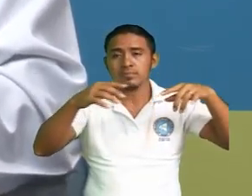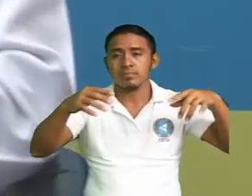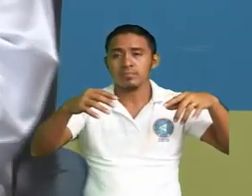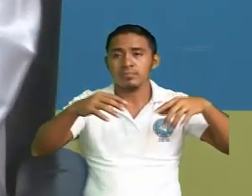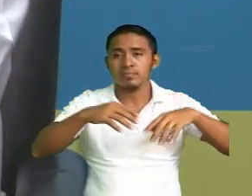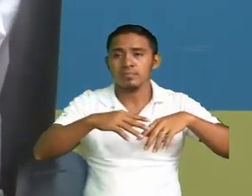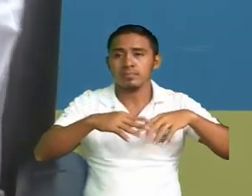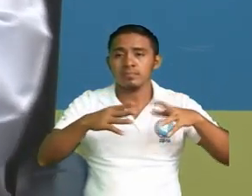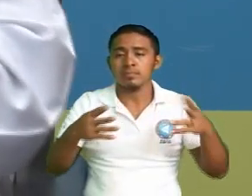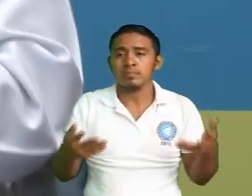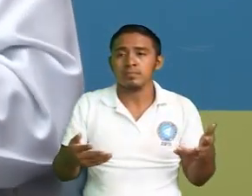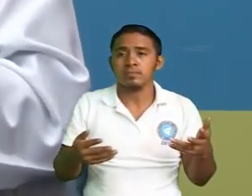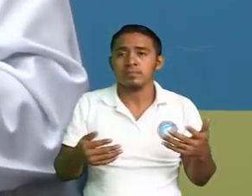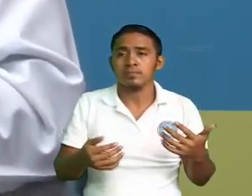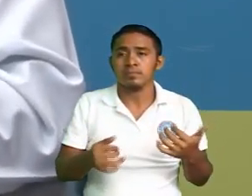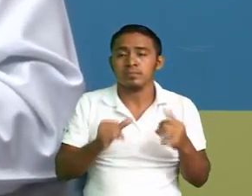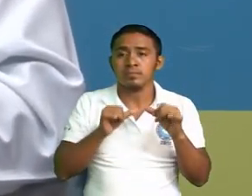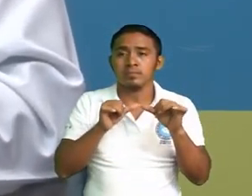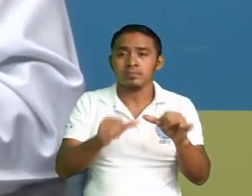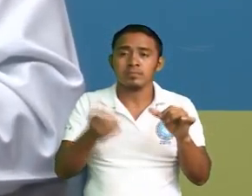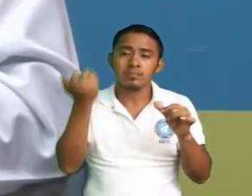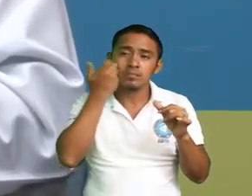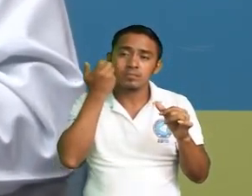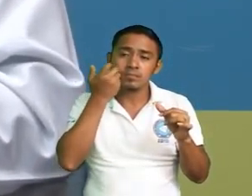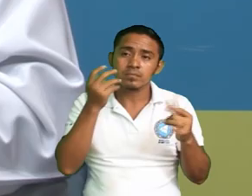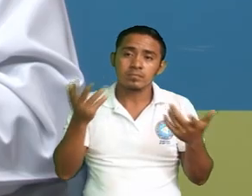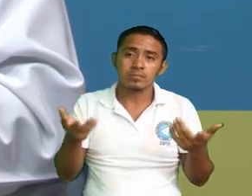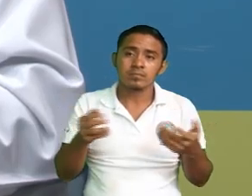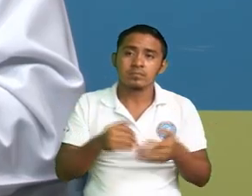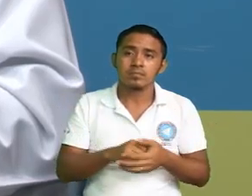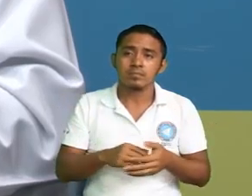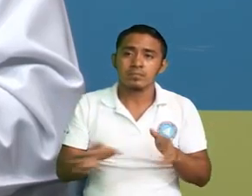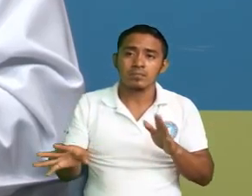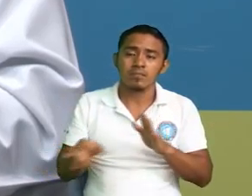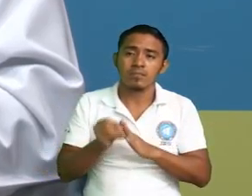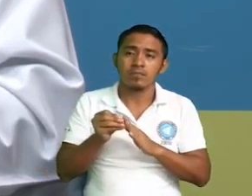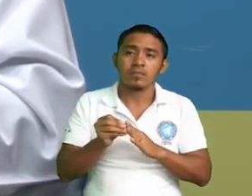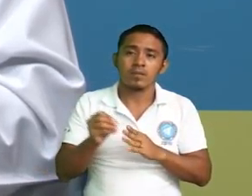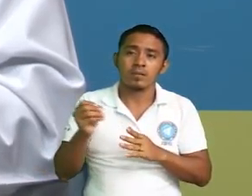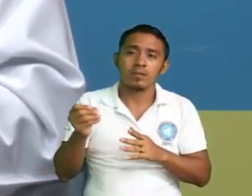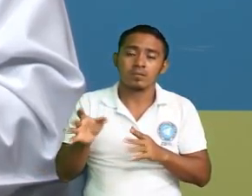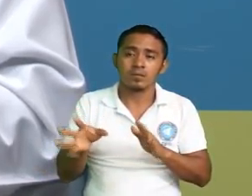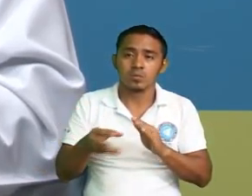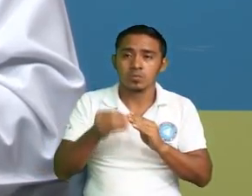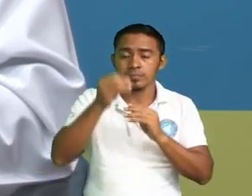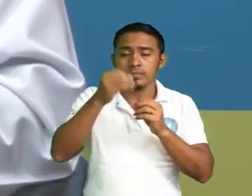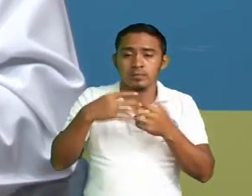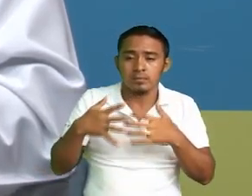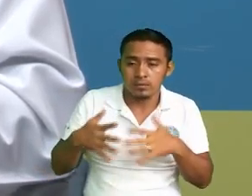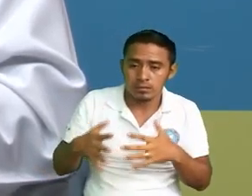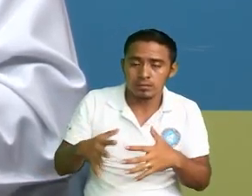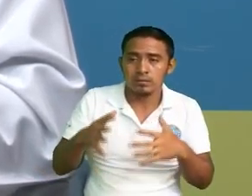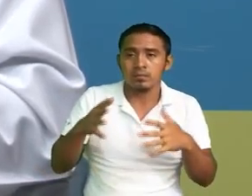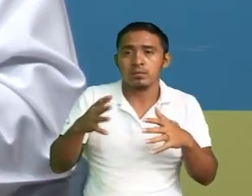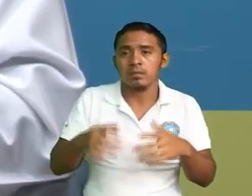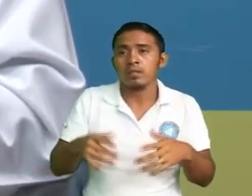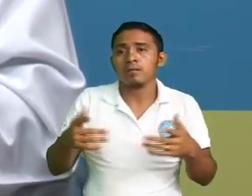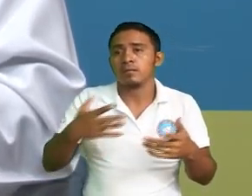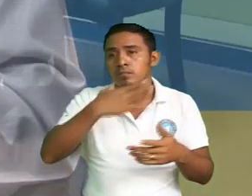por continuidad, ¿verdad? Se transmiten las infecciones al sistema nervioso central y